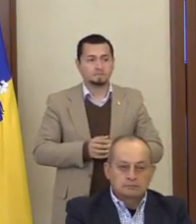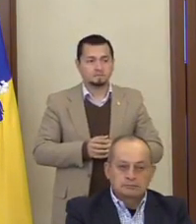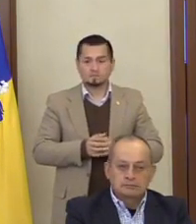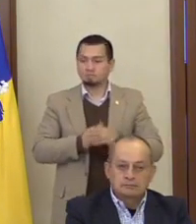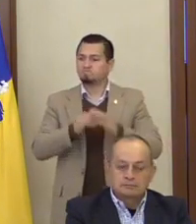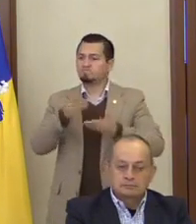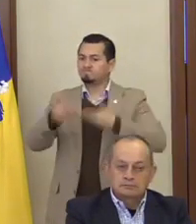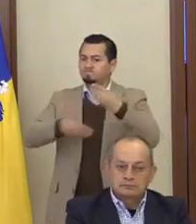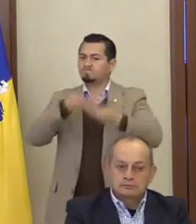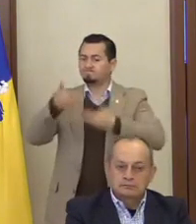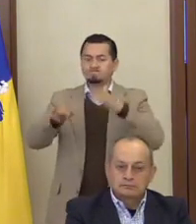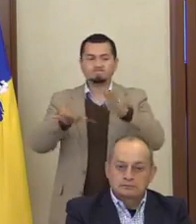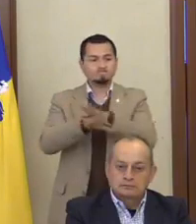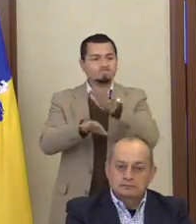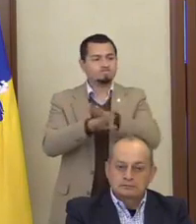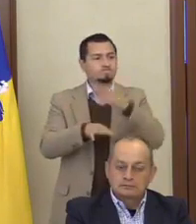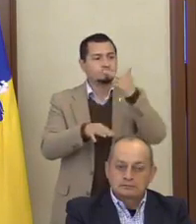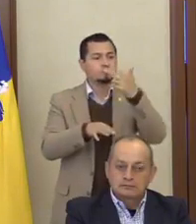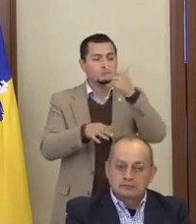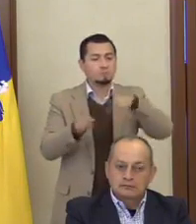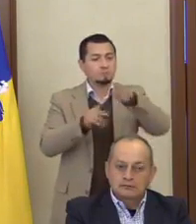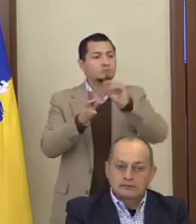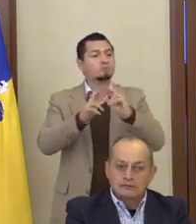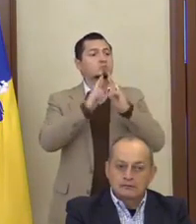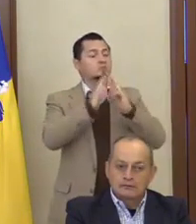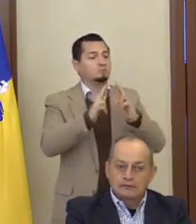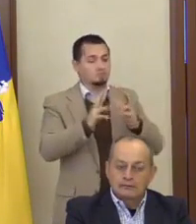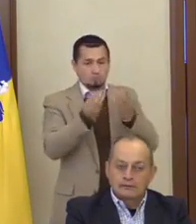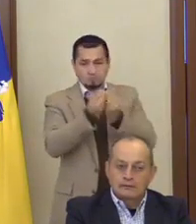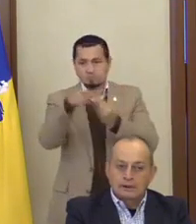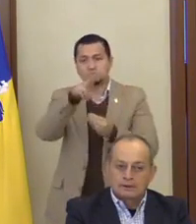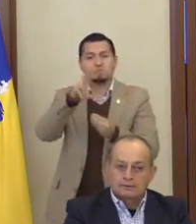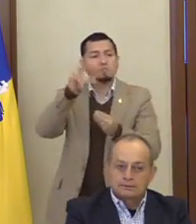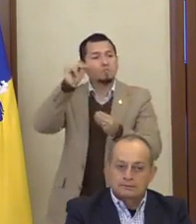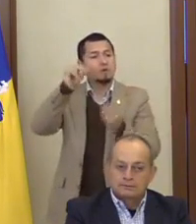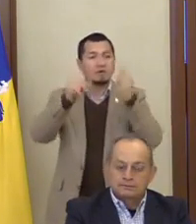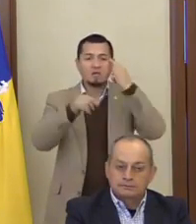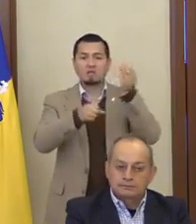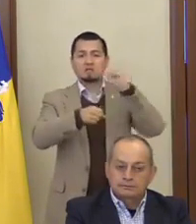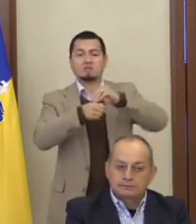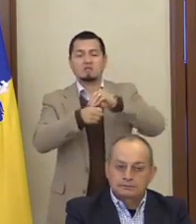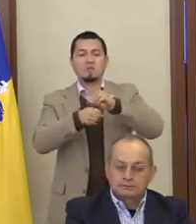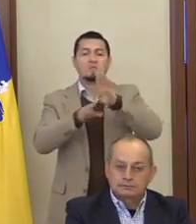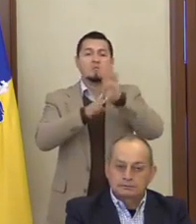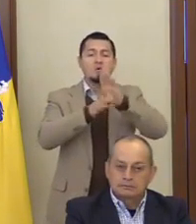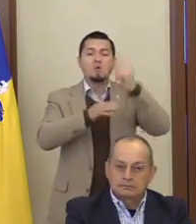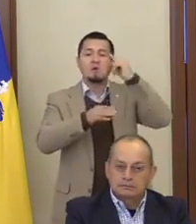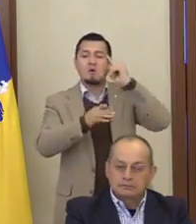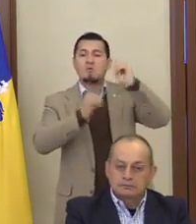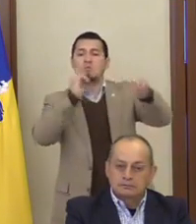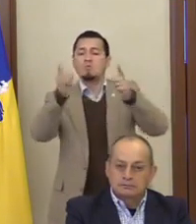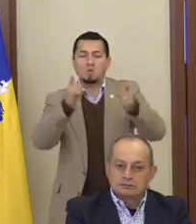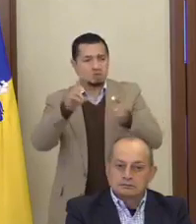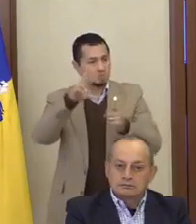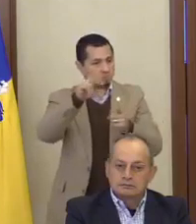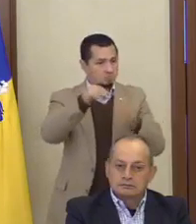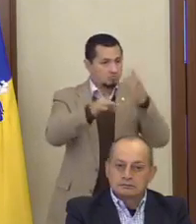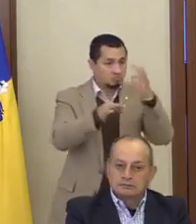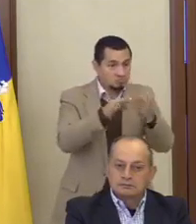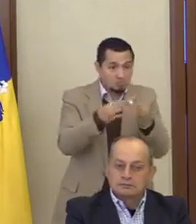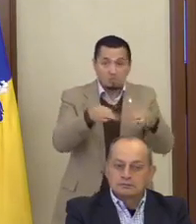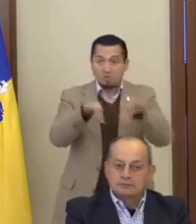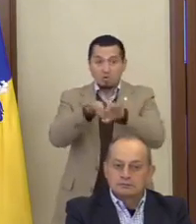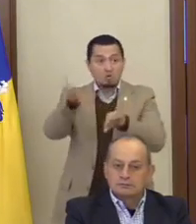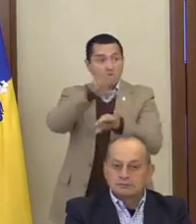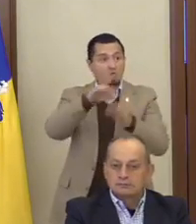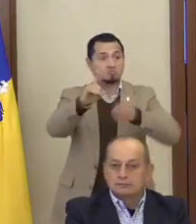va caminando y va a dar resultados. No hay pretextos para ello, pero me parece que es fundamental que a partir de este momento